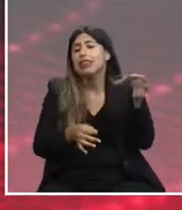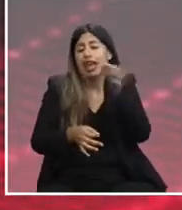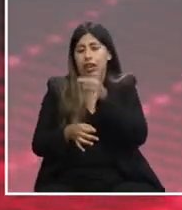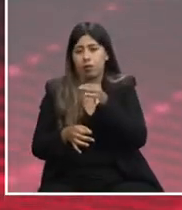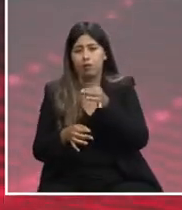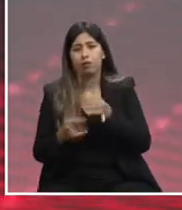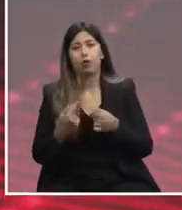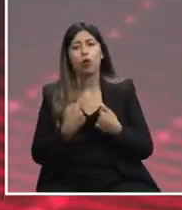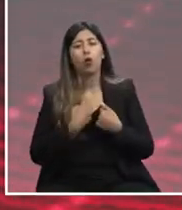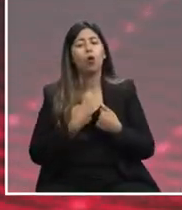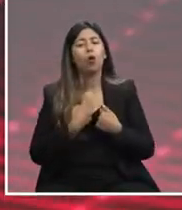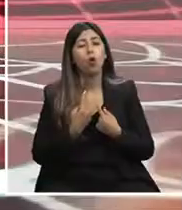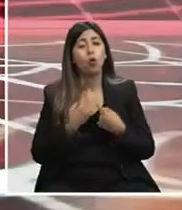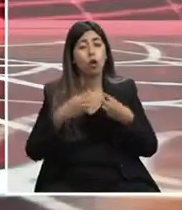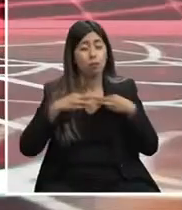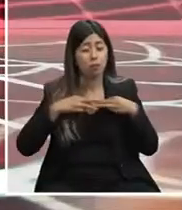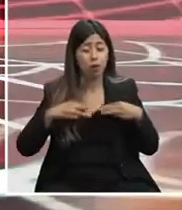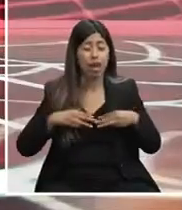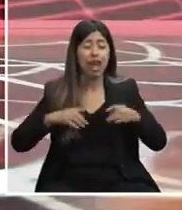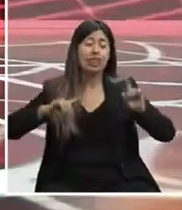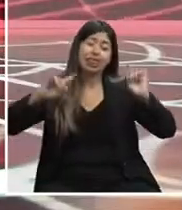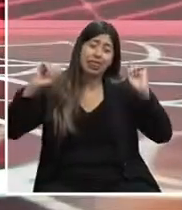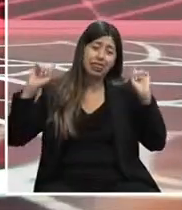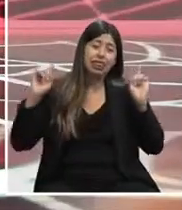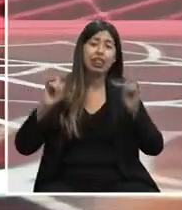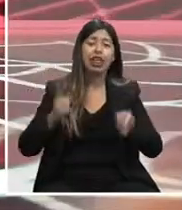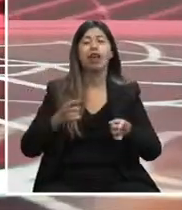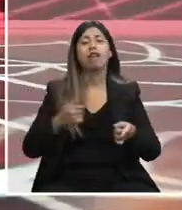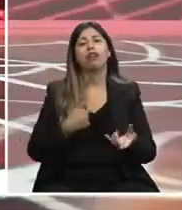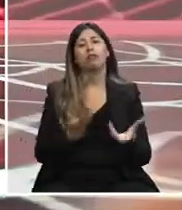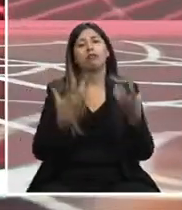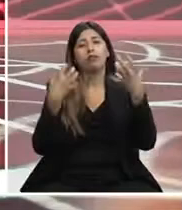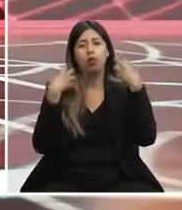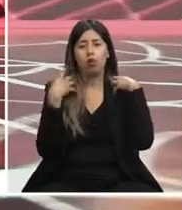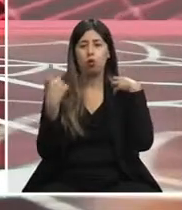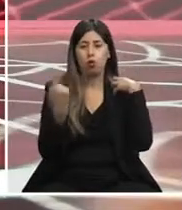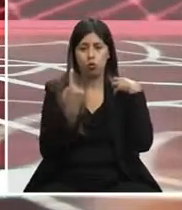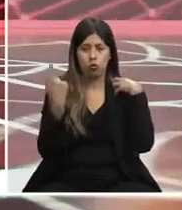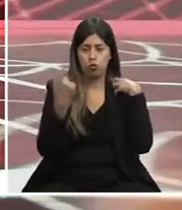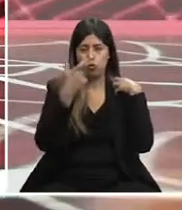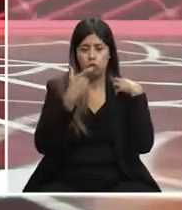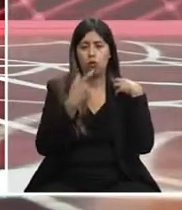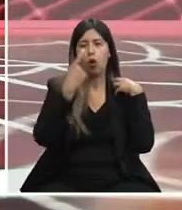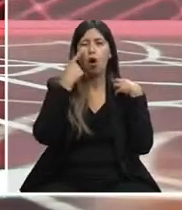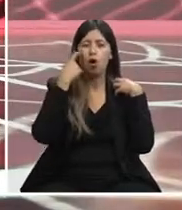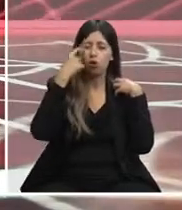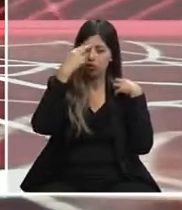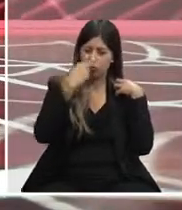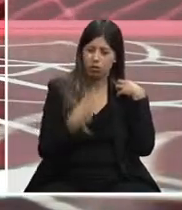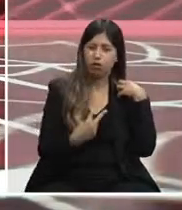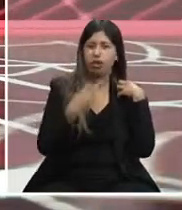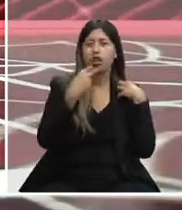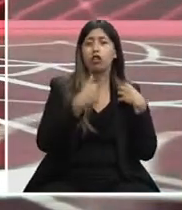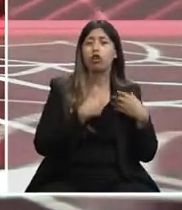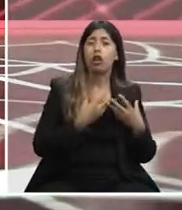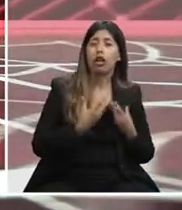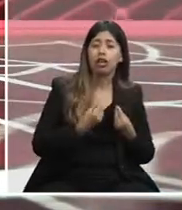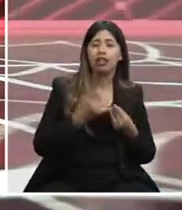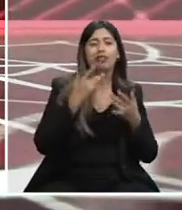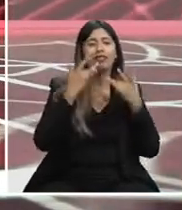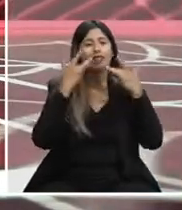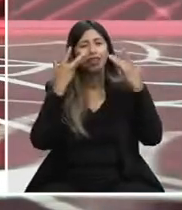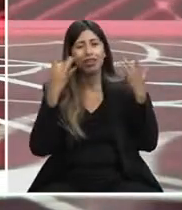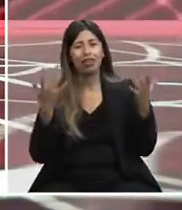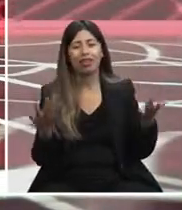uno tiene el deber moral de hacerse cargo de uno mismo, ¿no? De conocerse, en este caso, de poder identificar cuando estoy asustado, cuando estoy